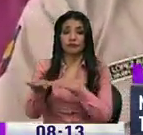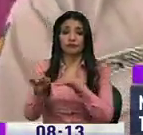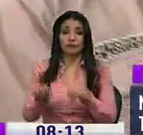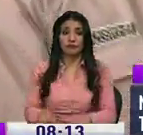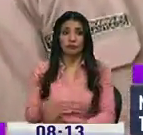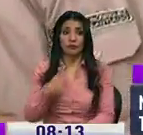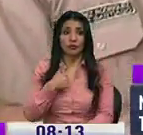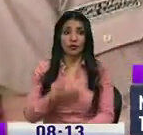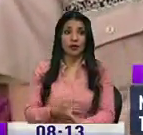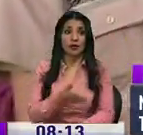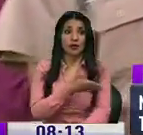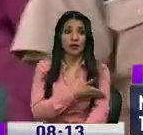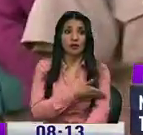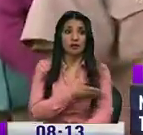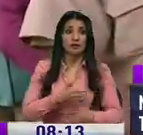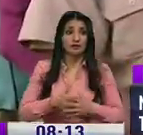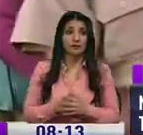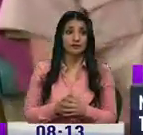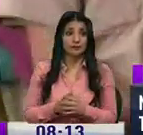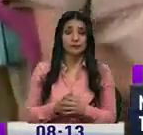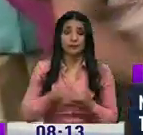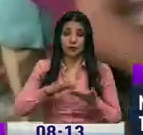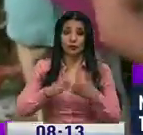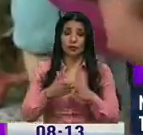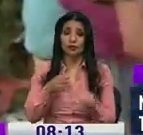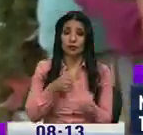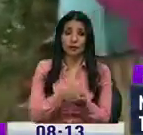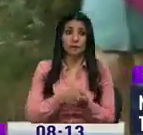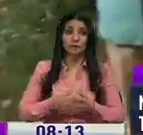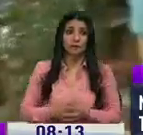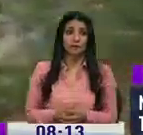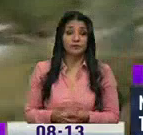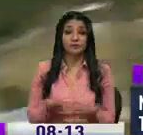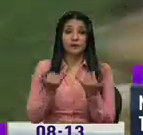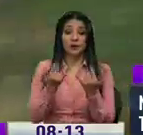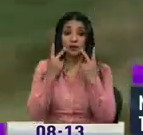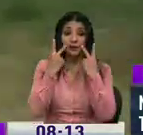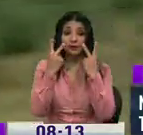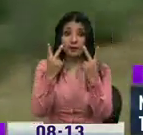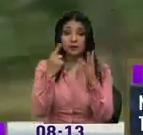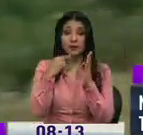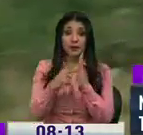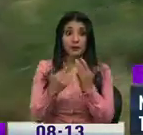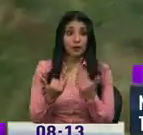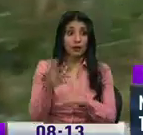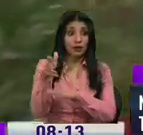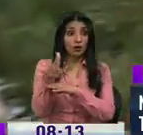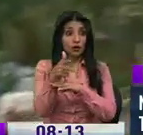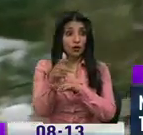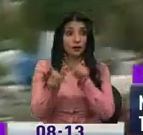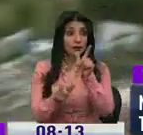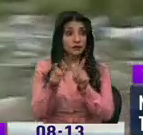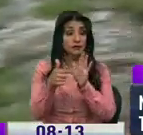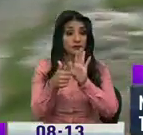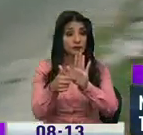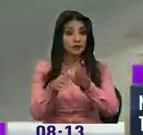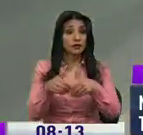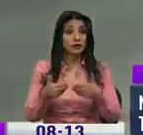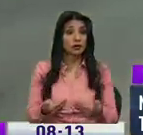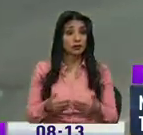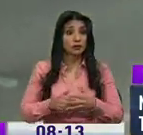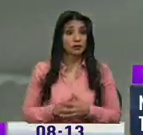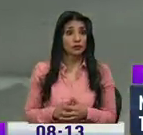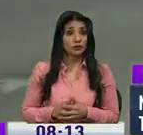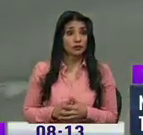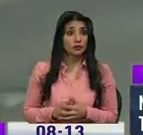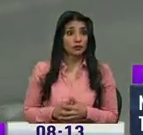nosotros hemos tenido la colaboración de la comunidad. En estos momentos vamos a ver en imágenes que nos menciona la ciudadanía, miren cómo hacen